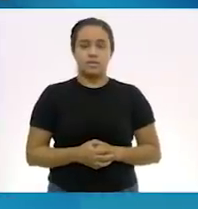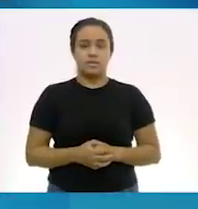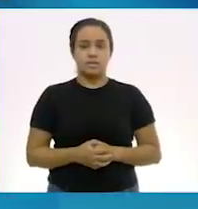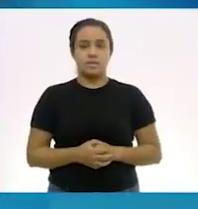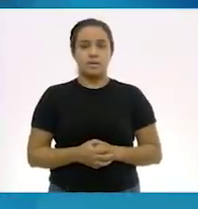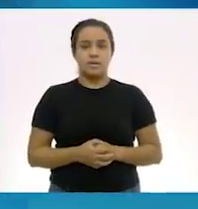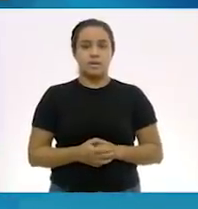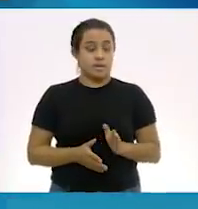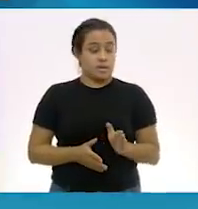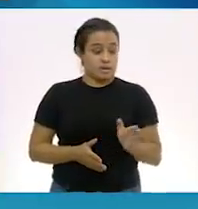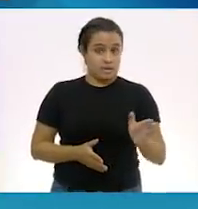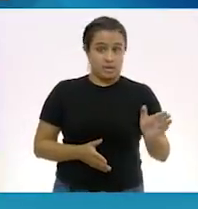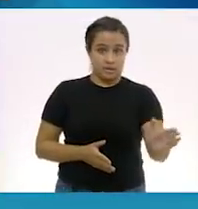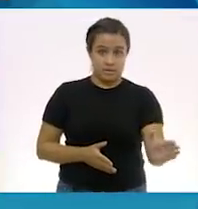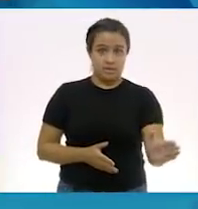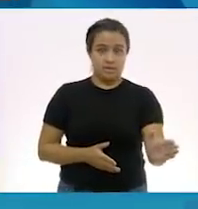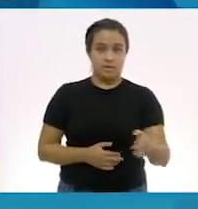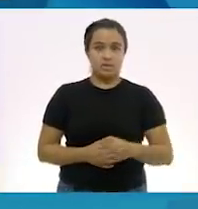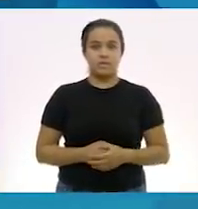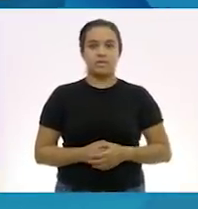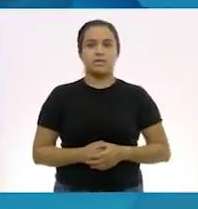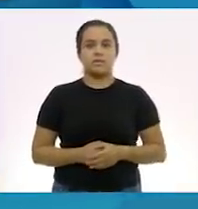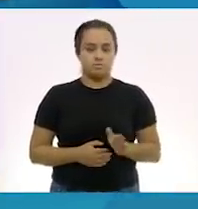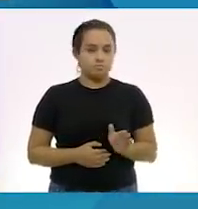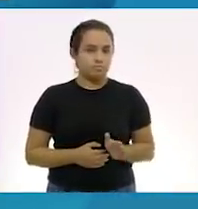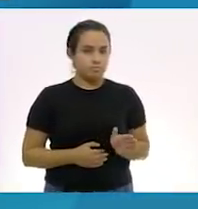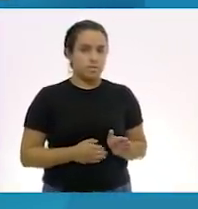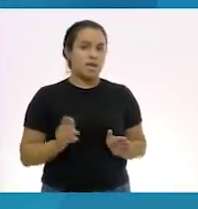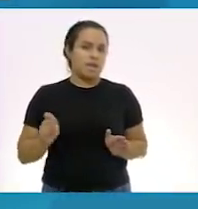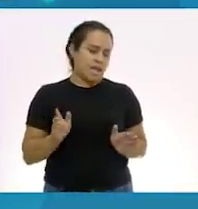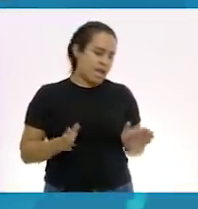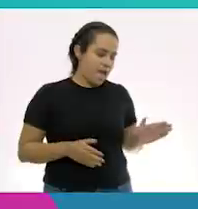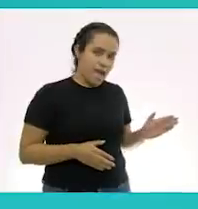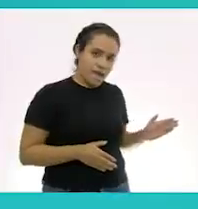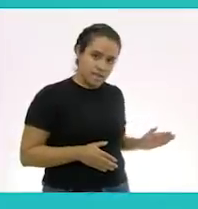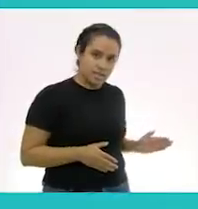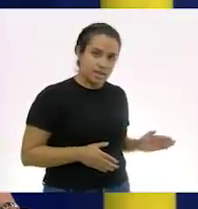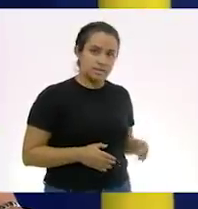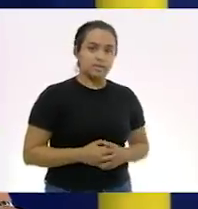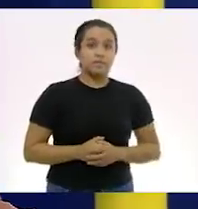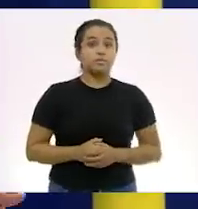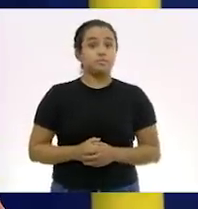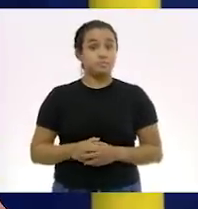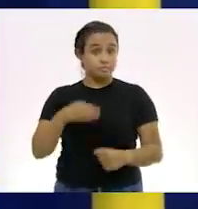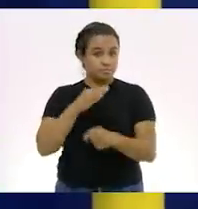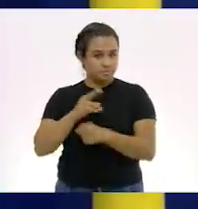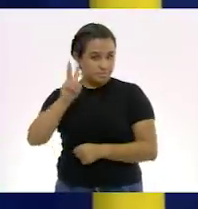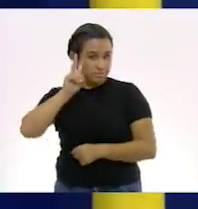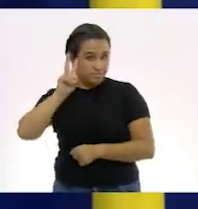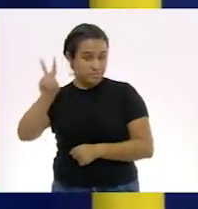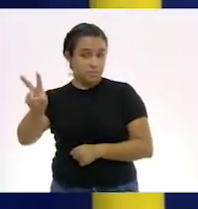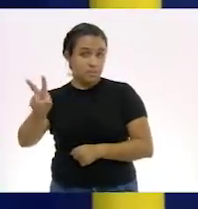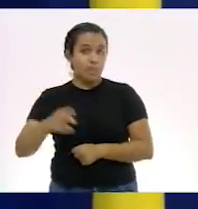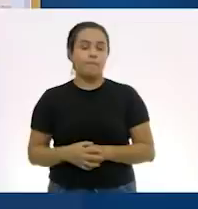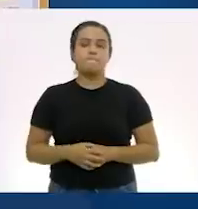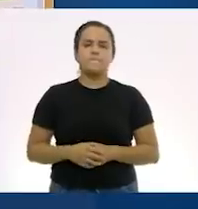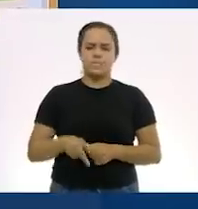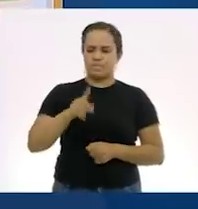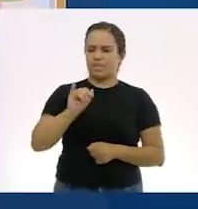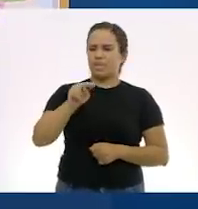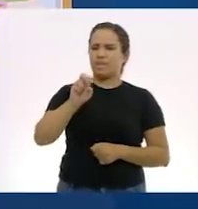cual puedes explorar y experimentar diferentes movimientos, tocando cualquiera de sus puntos. En la kinesfera